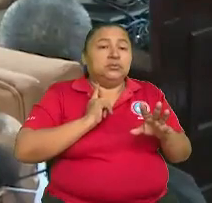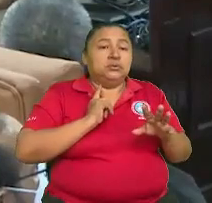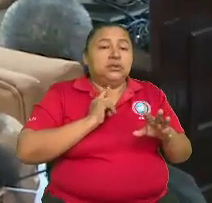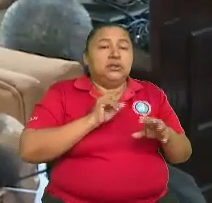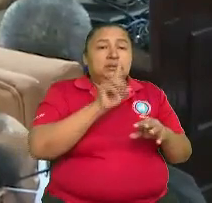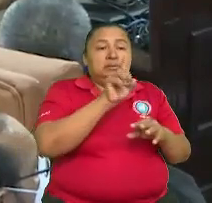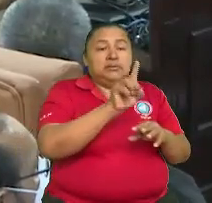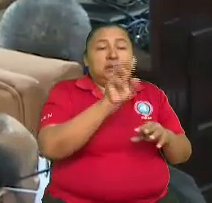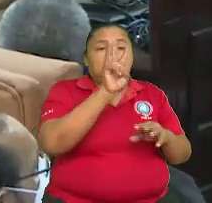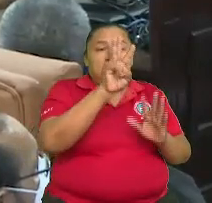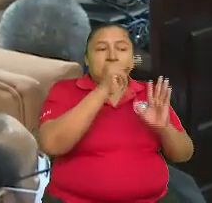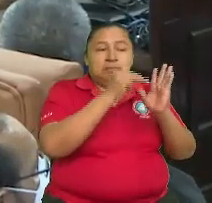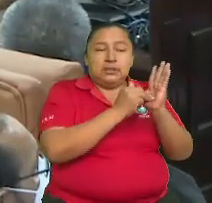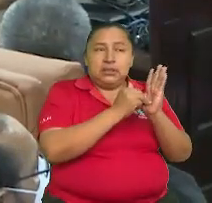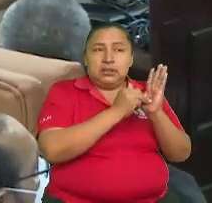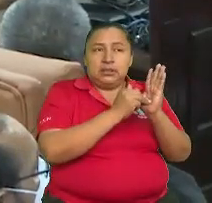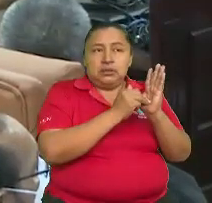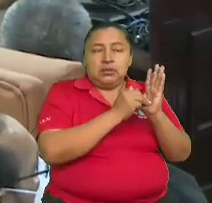son